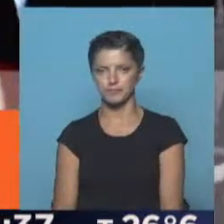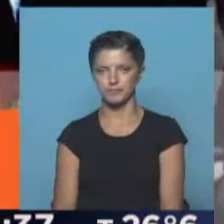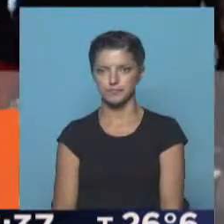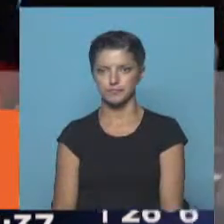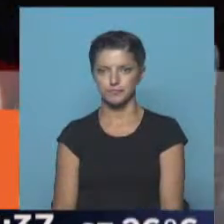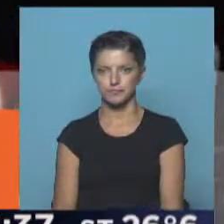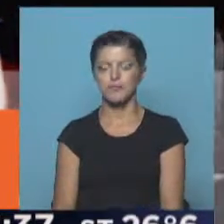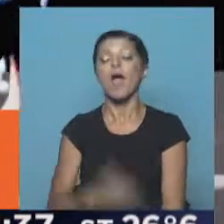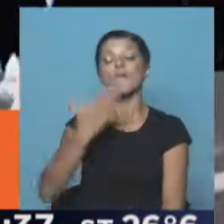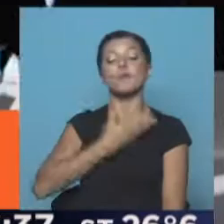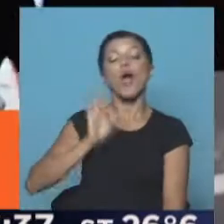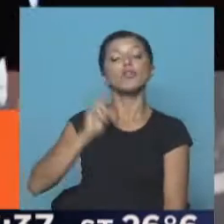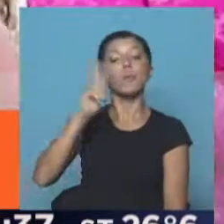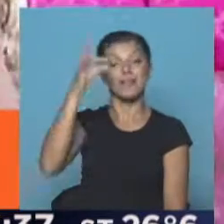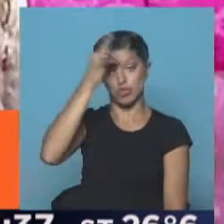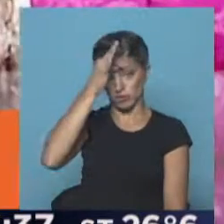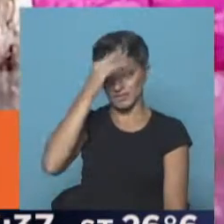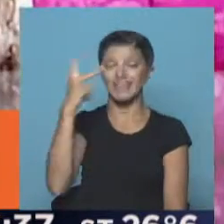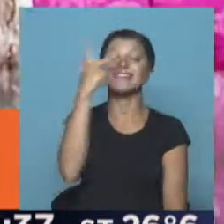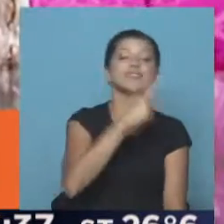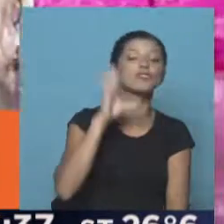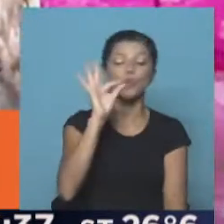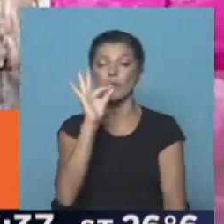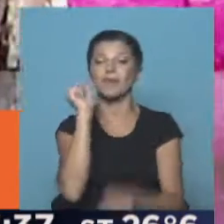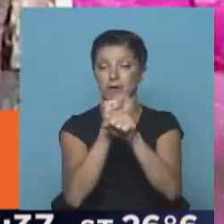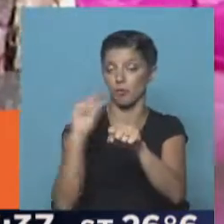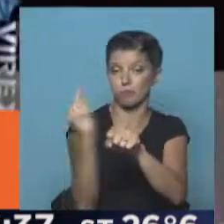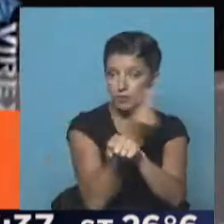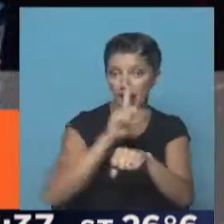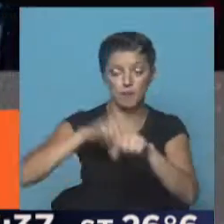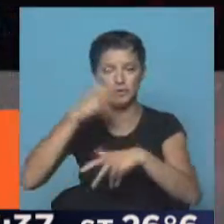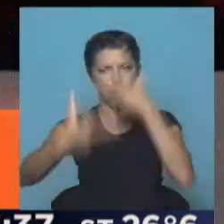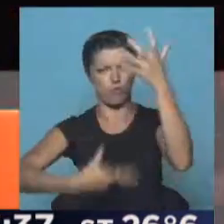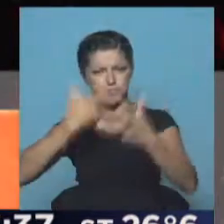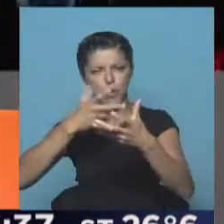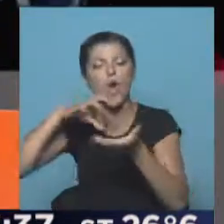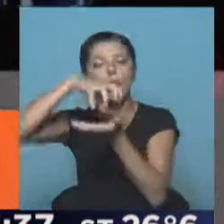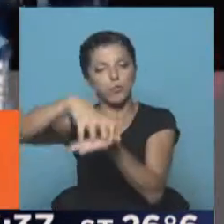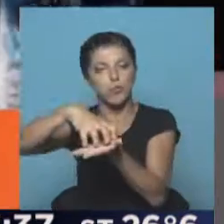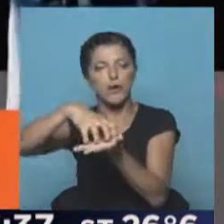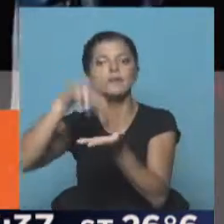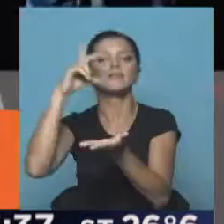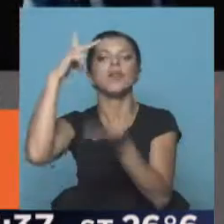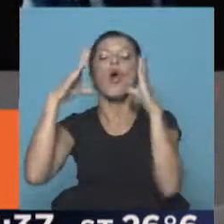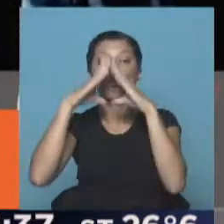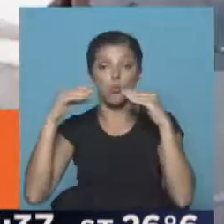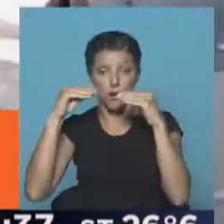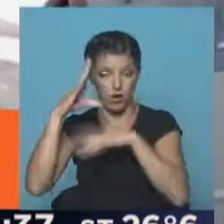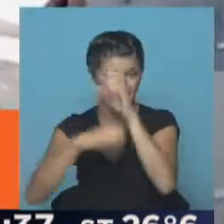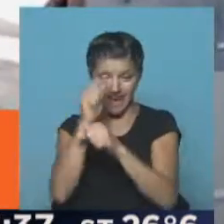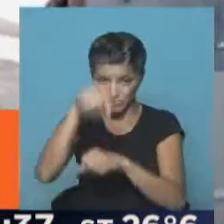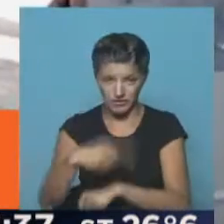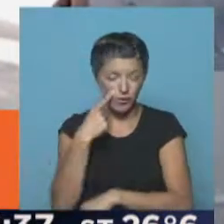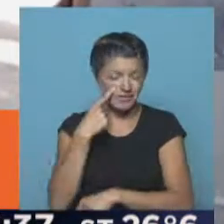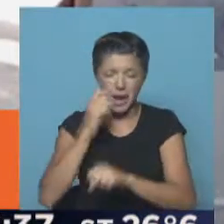En febrero de 2012, unos 350 reclusos murieron en un incendio en una granja penal de Honduras, en lo que hasta hoy es la